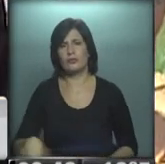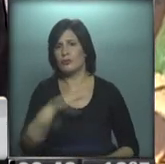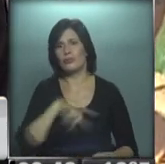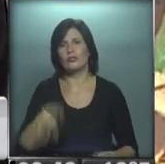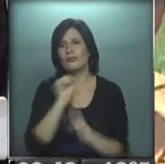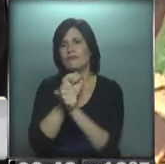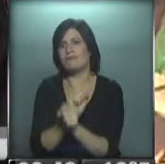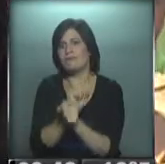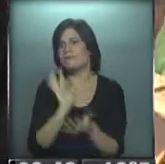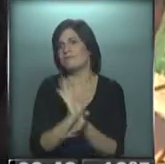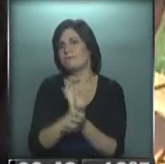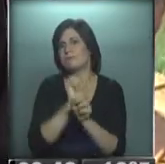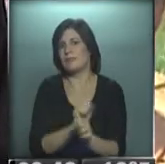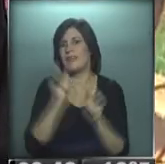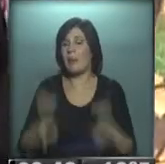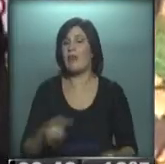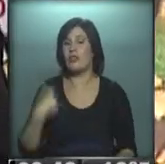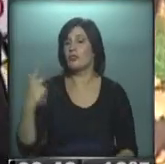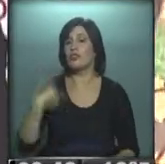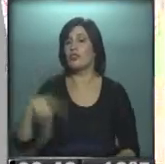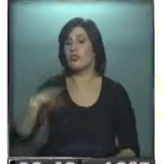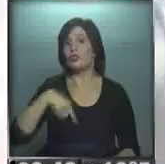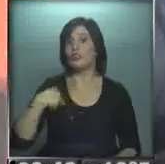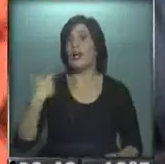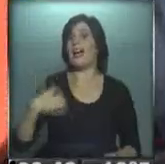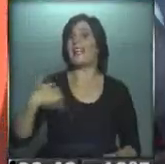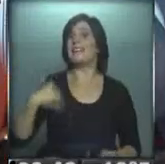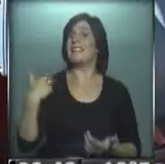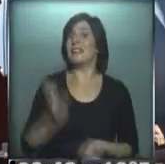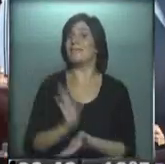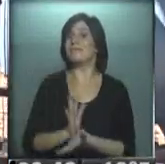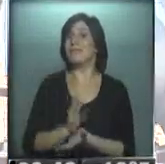que va a quedar nuestra palabra una vez más devaluada.